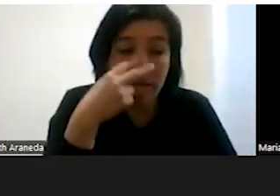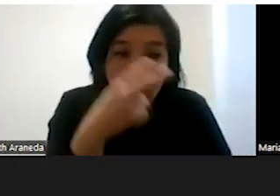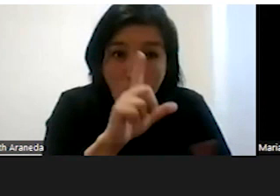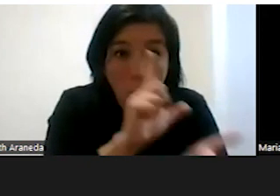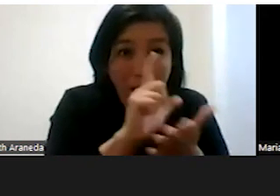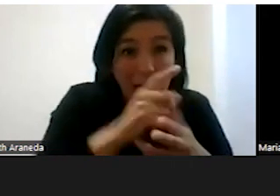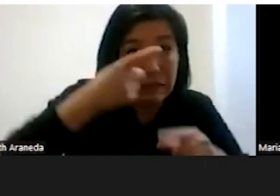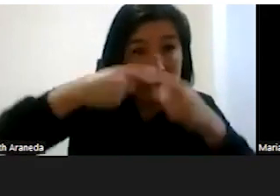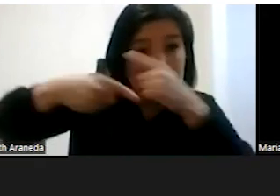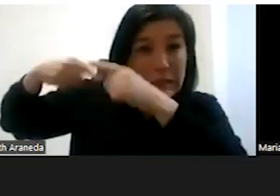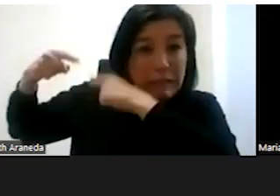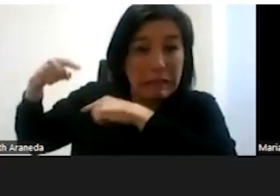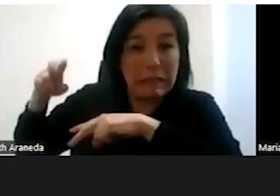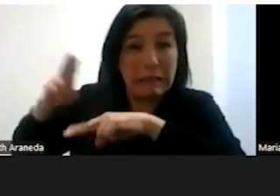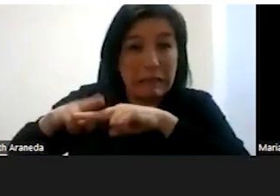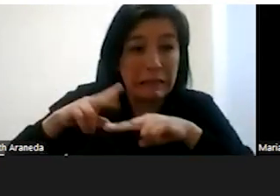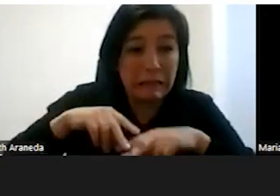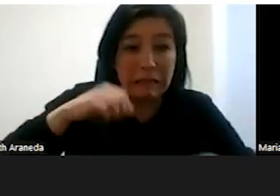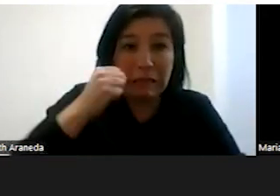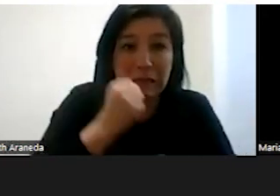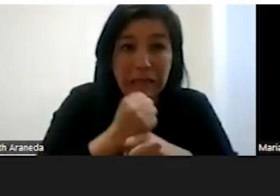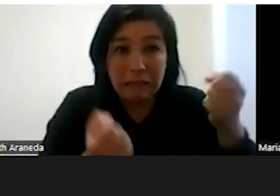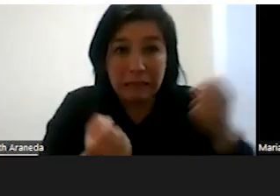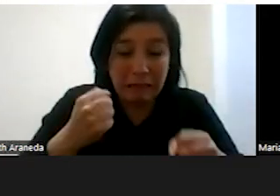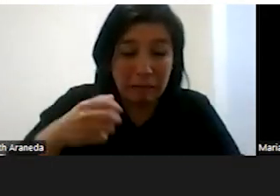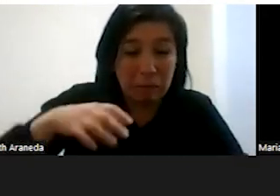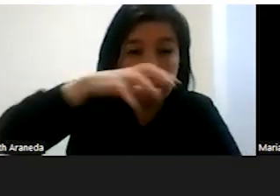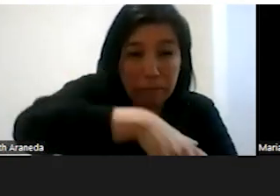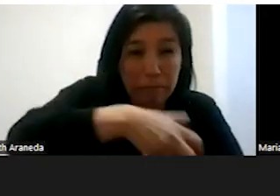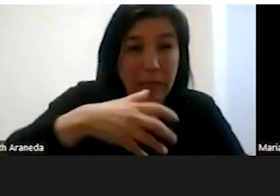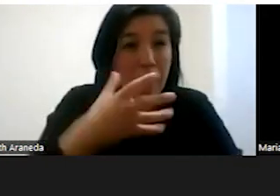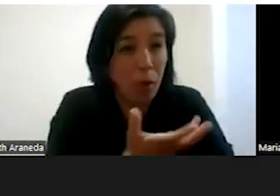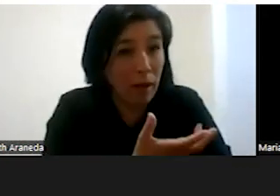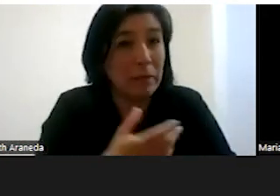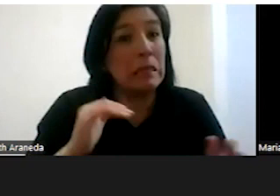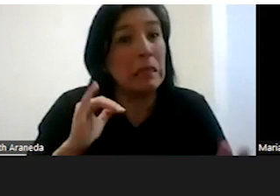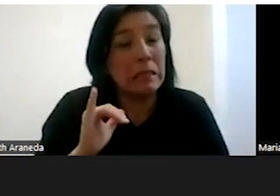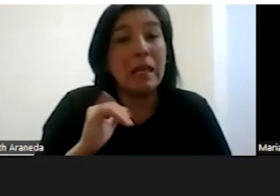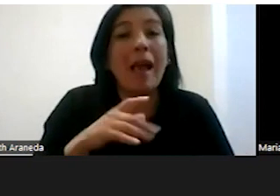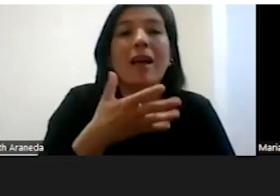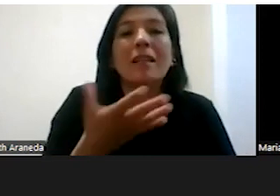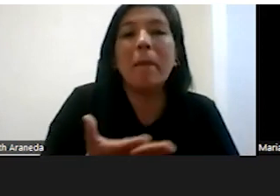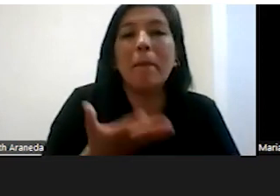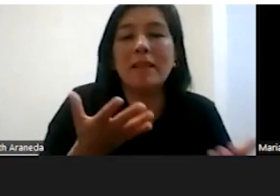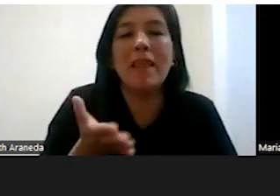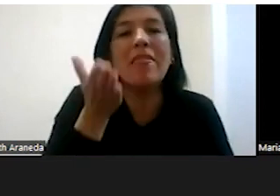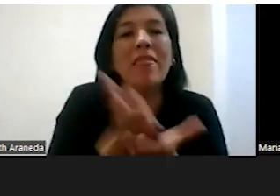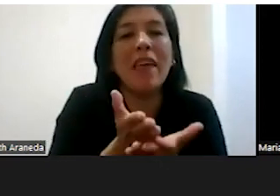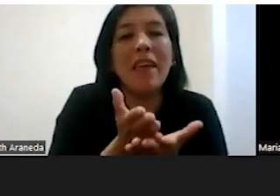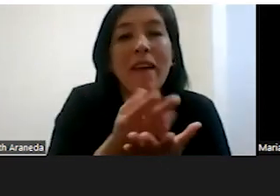a interferir, lo va a dañar de alguna manera, completamente o parcialmente, lo que sea. Y en ese caso, se debe someter